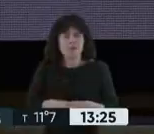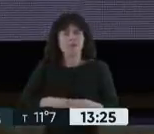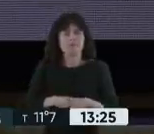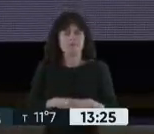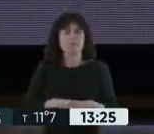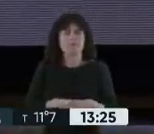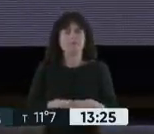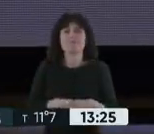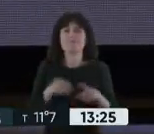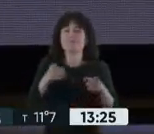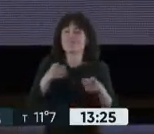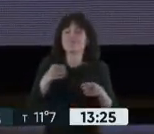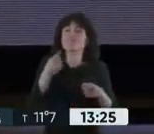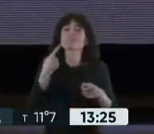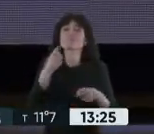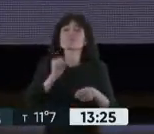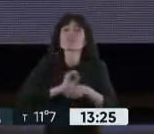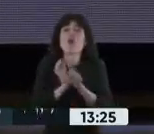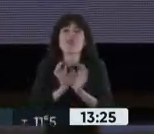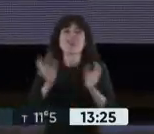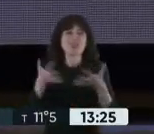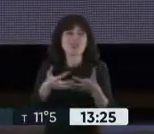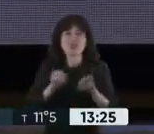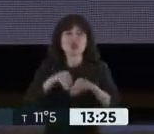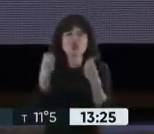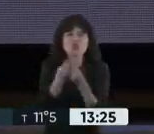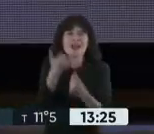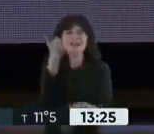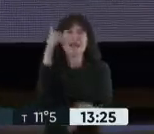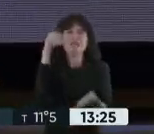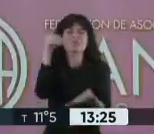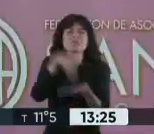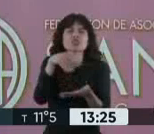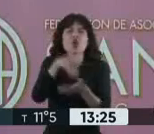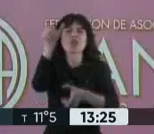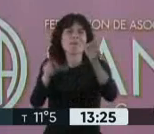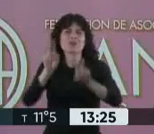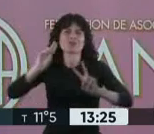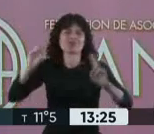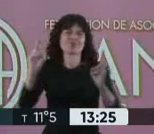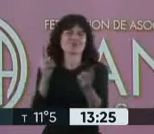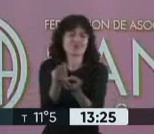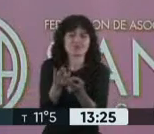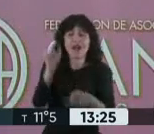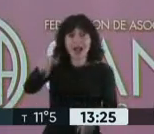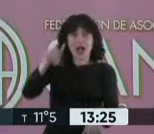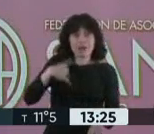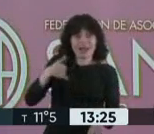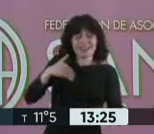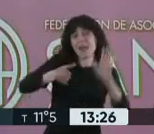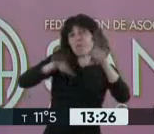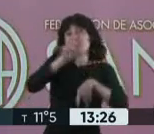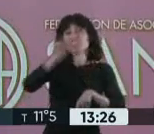Esa pandemia se llevó más de 6 millones de vidas en el mundo. En la Argentina, más de 100.000.